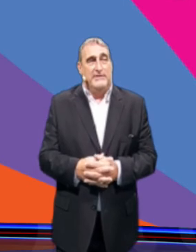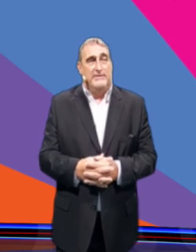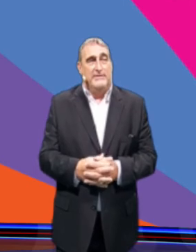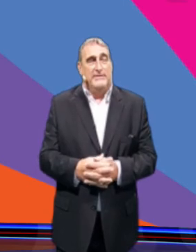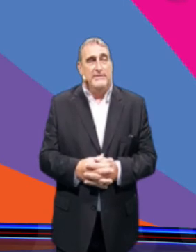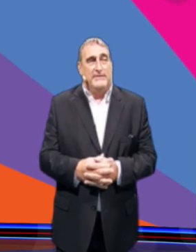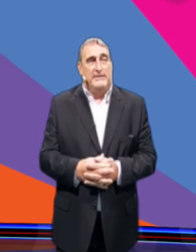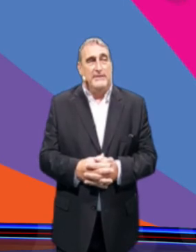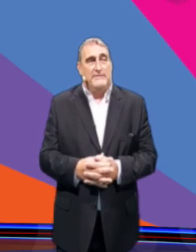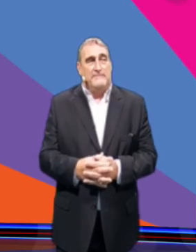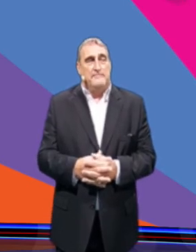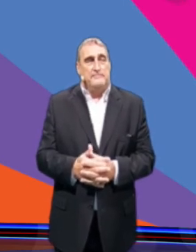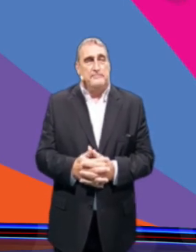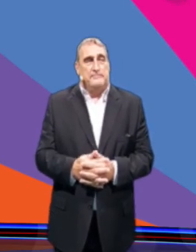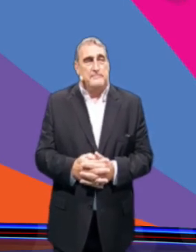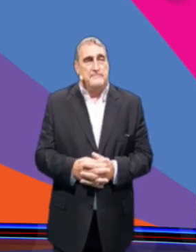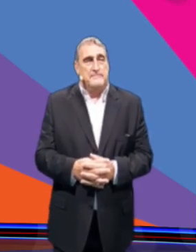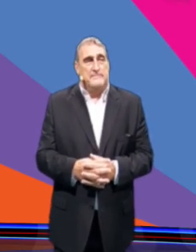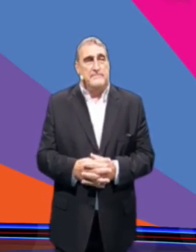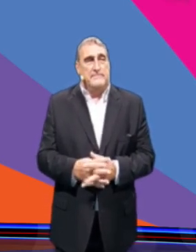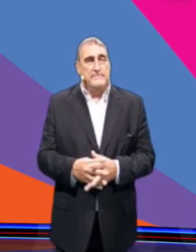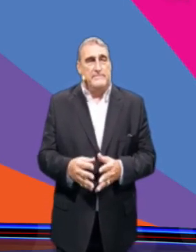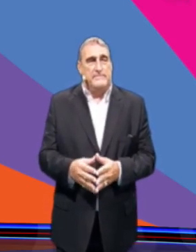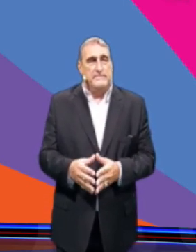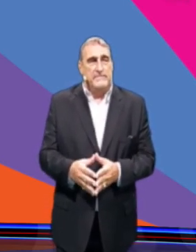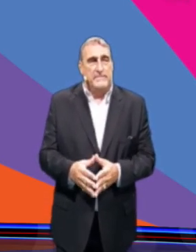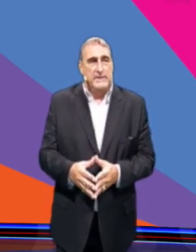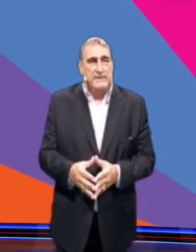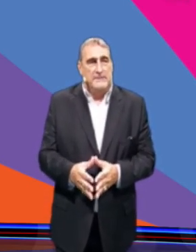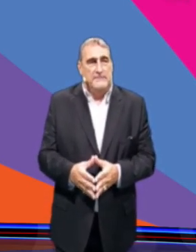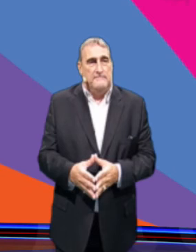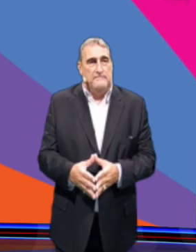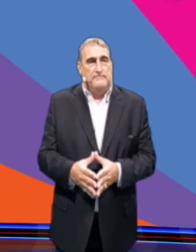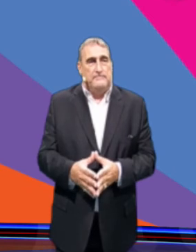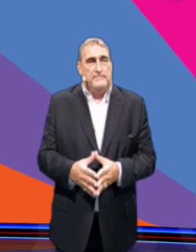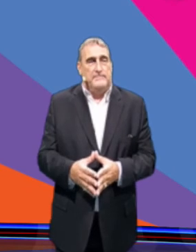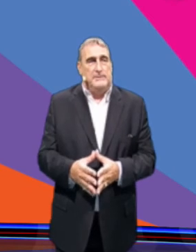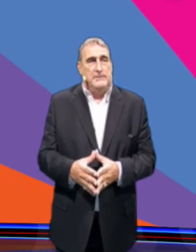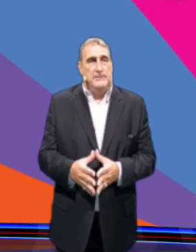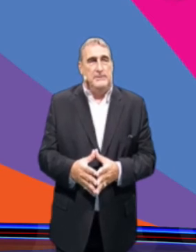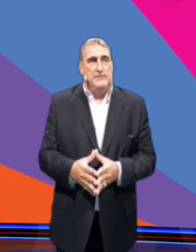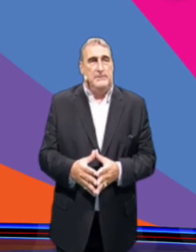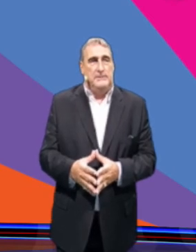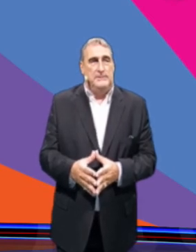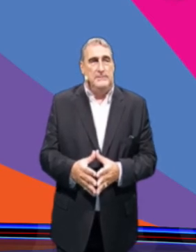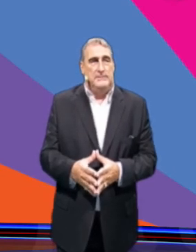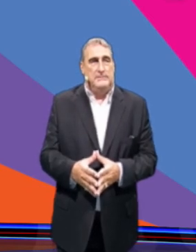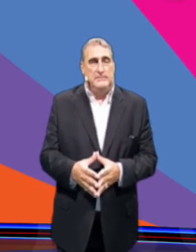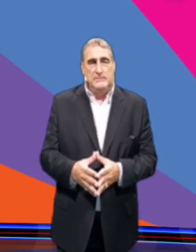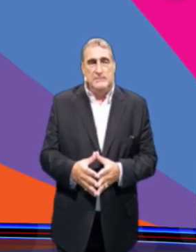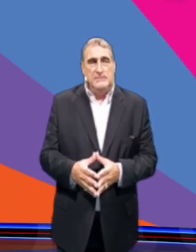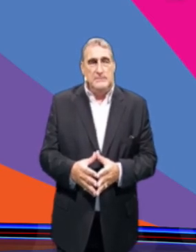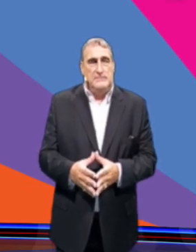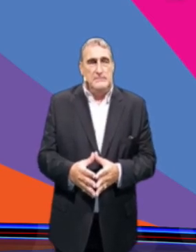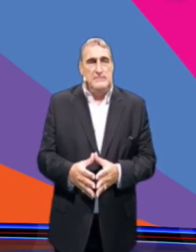contados. Lichin no movió el socialismo, movió a todos los partidos.